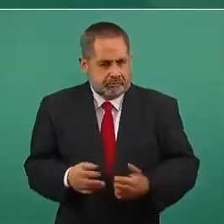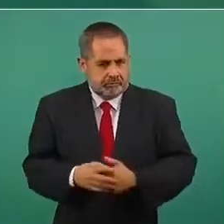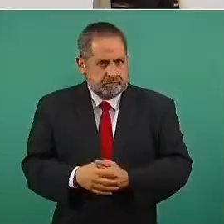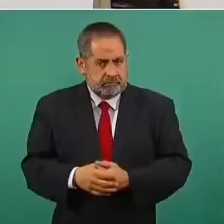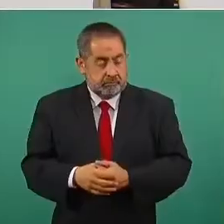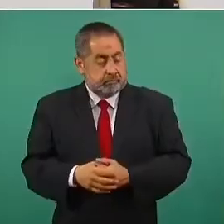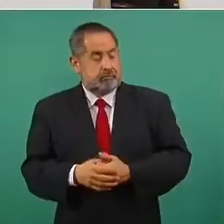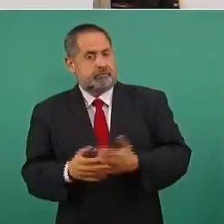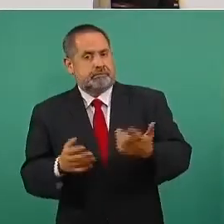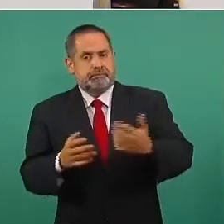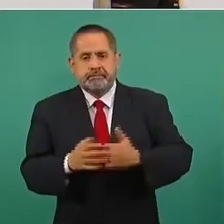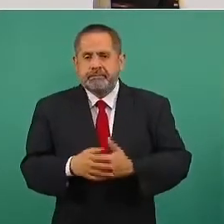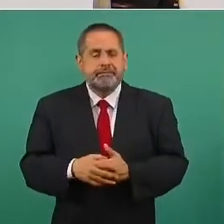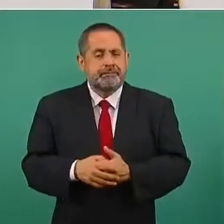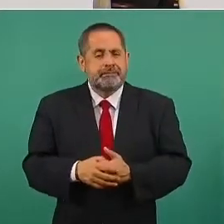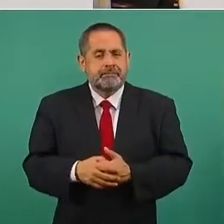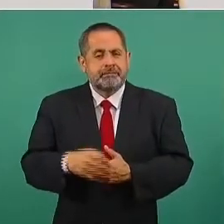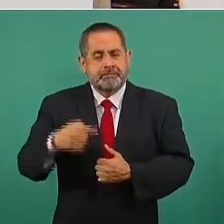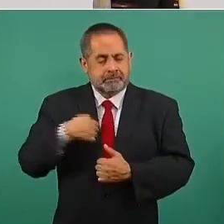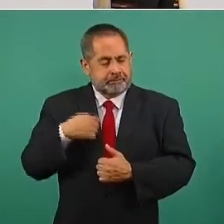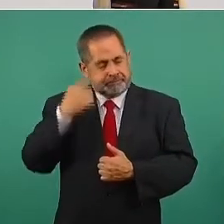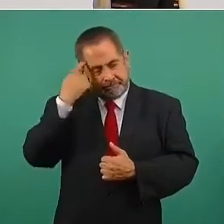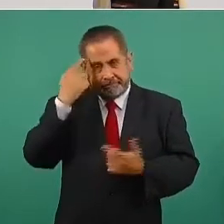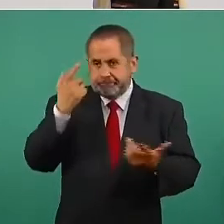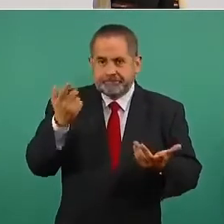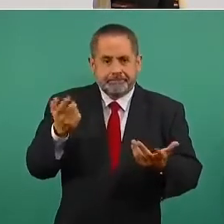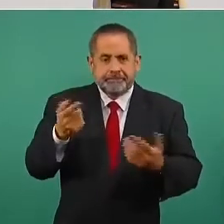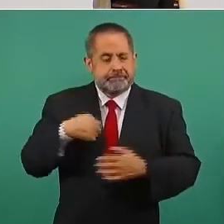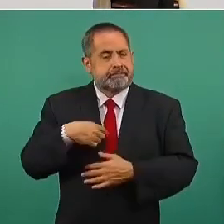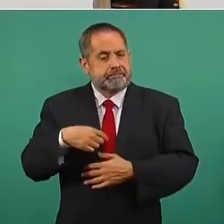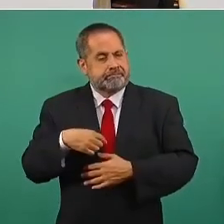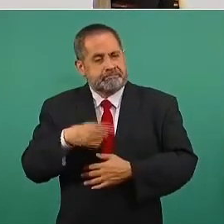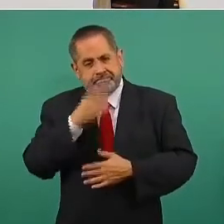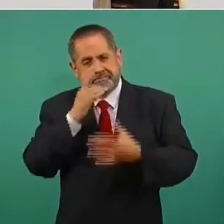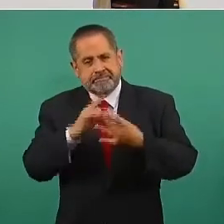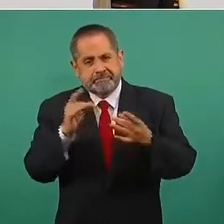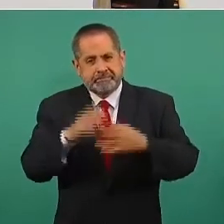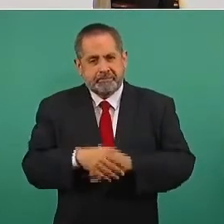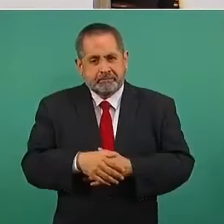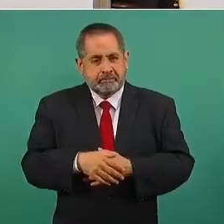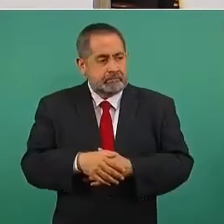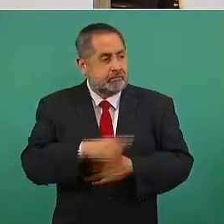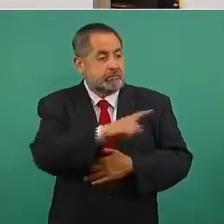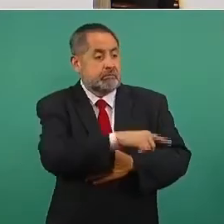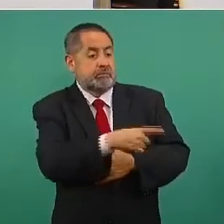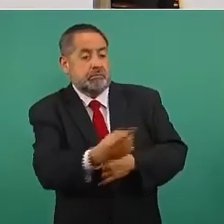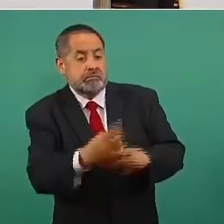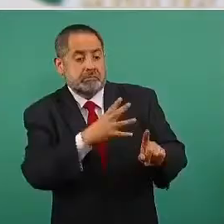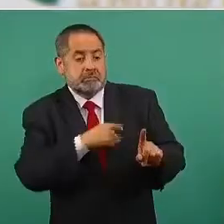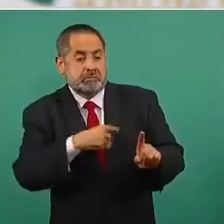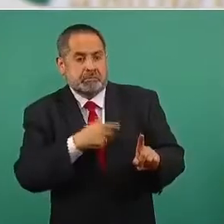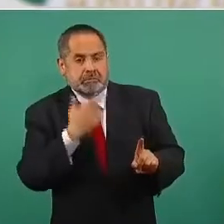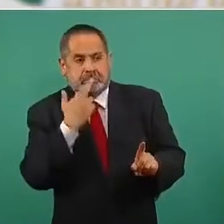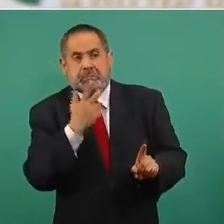Por eso hasta puedo decir que es mejor el hijo